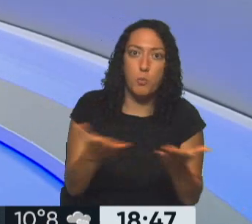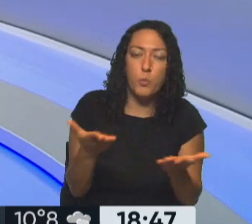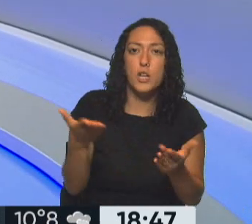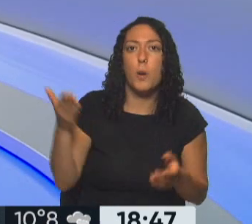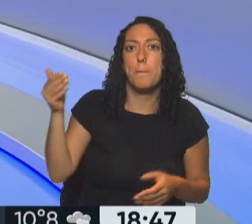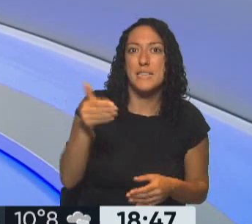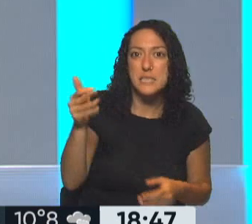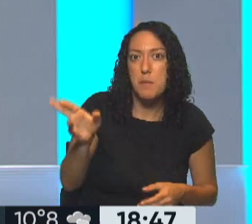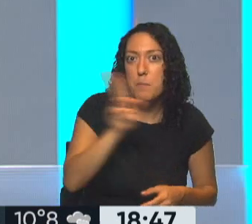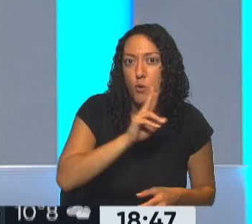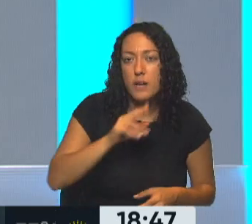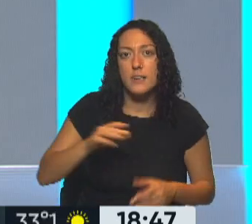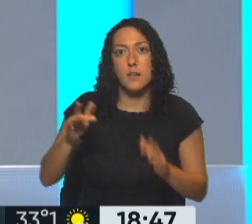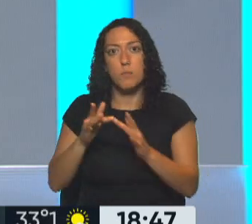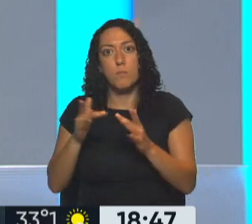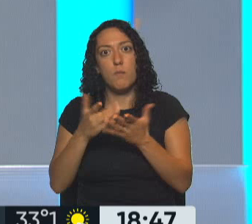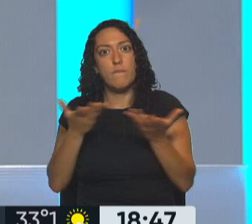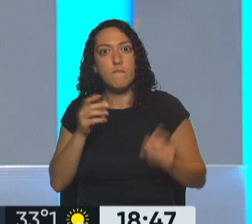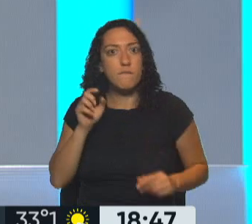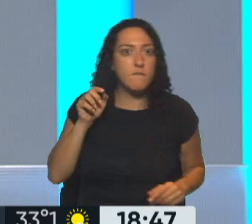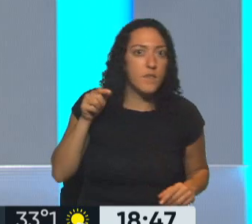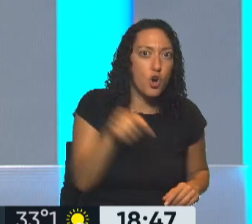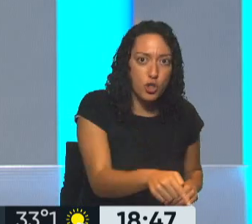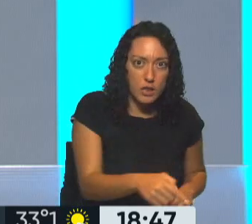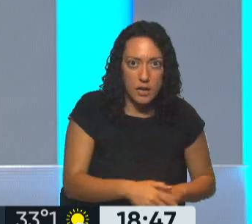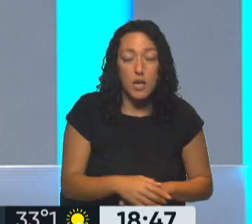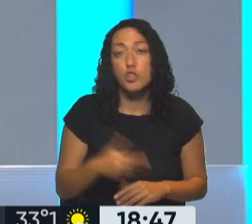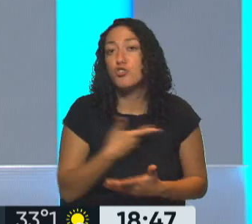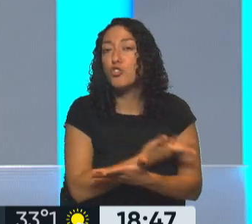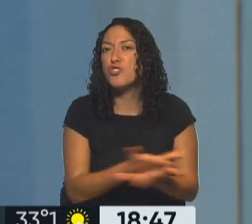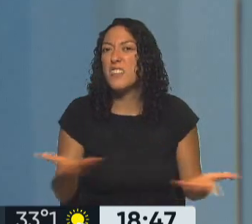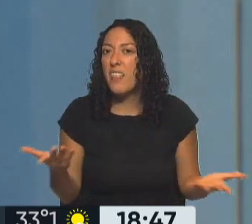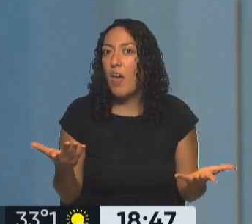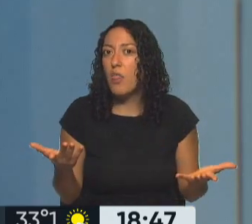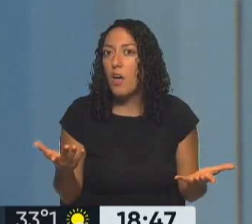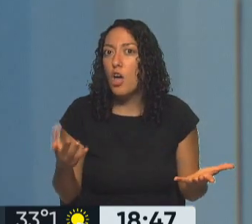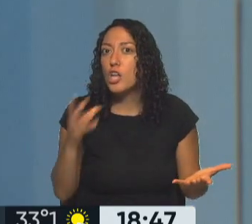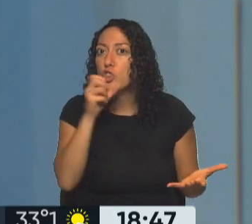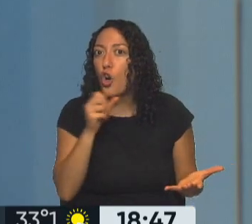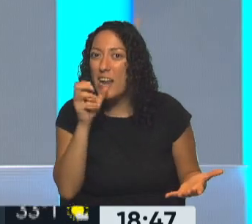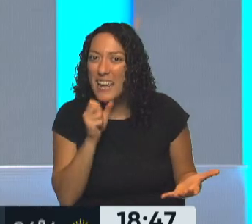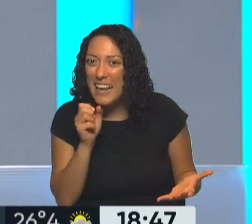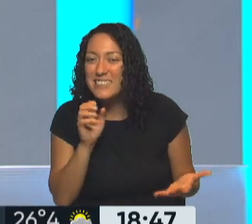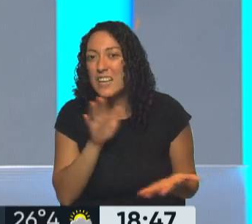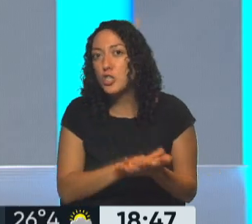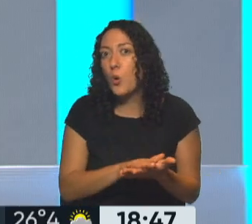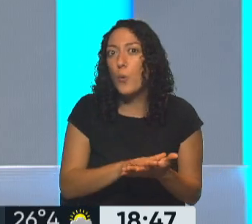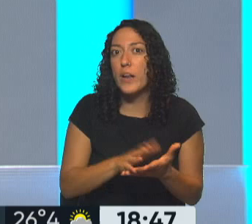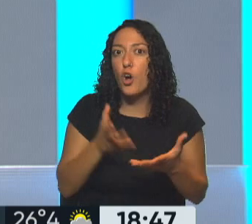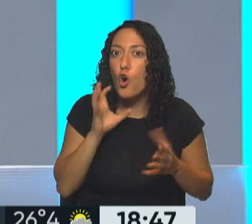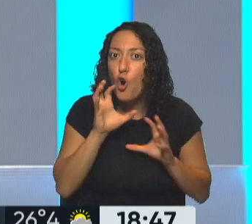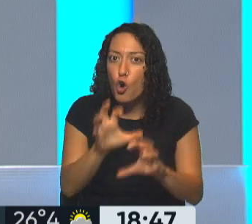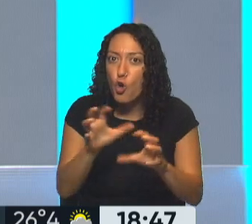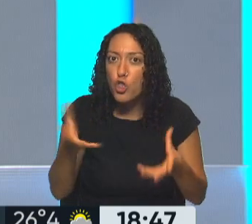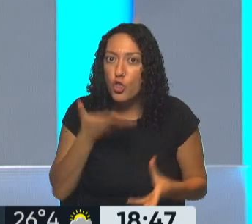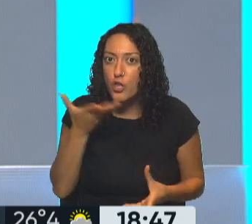este es un control que tenemos que tener como sociedad No puede haber tolerancia contra sobre estos discursos de odio